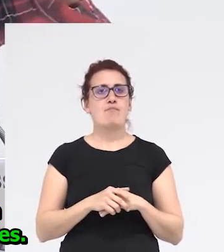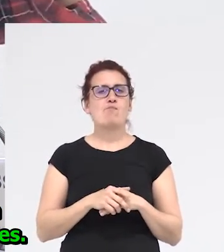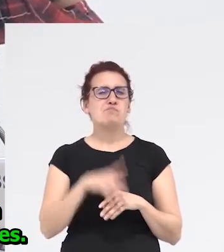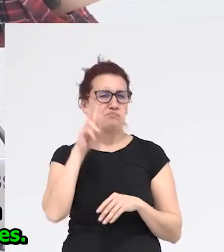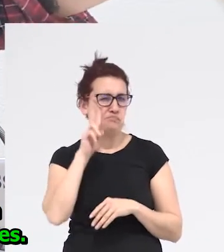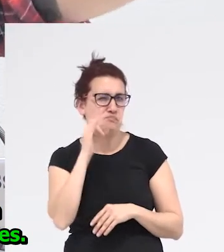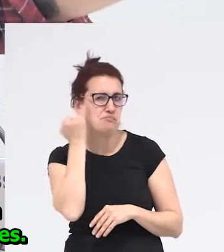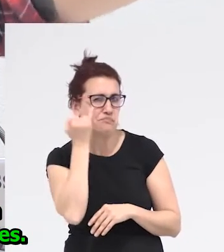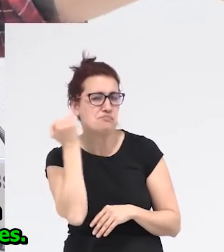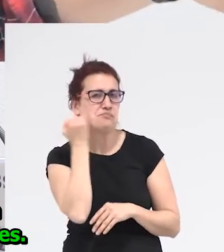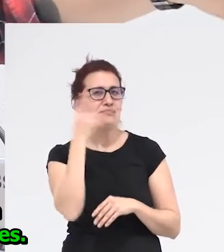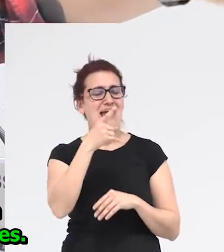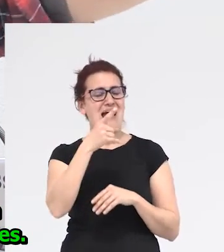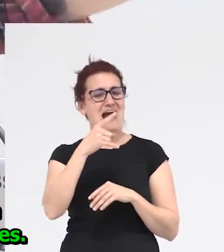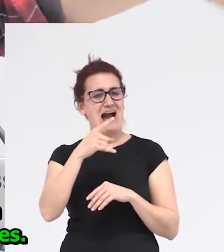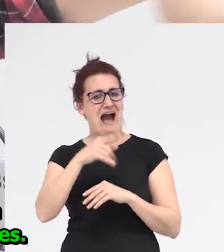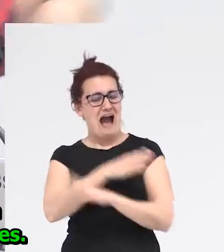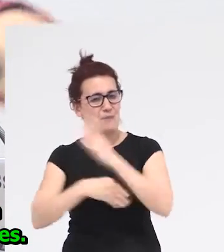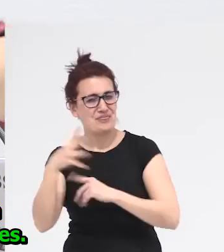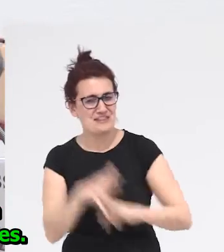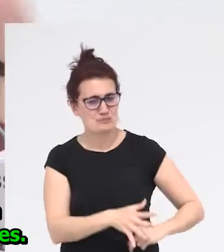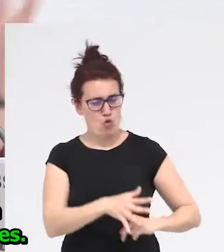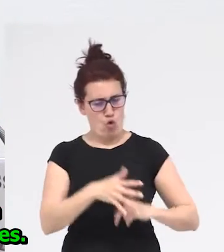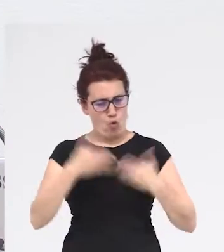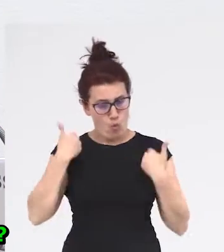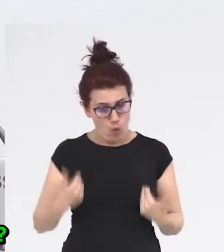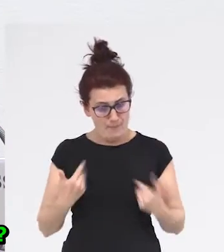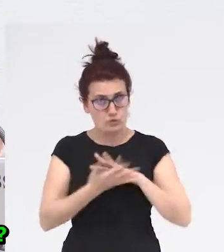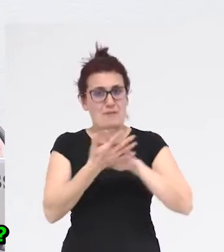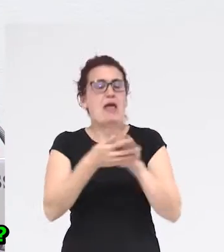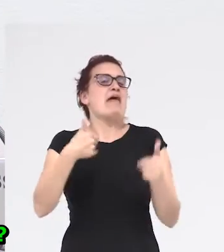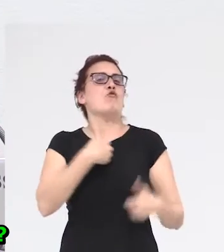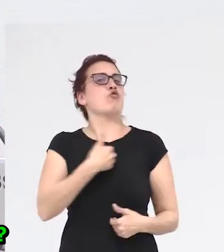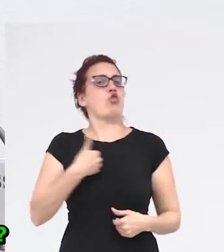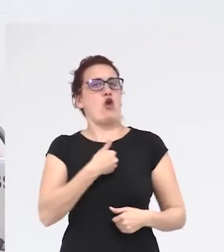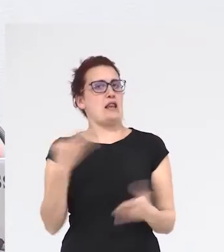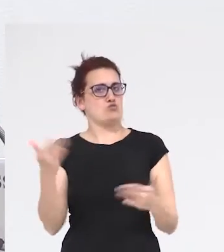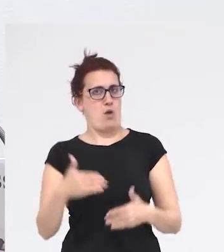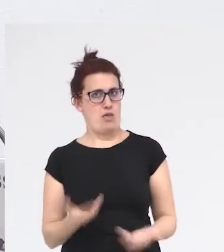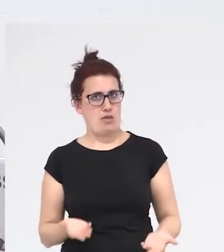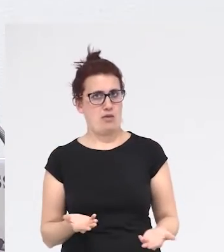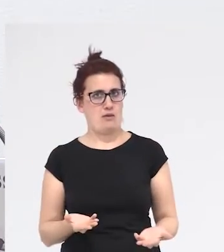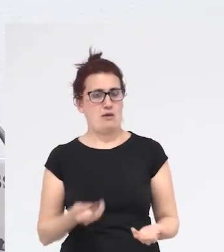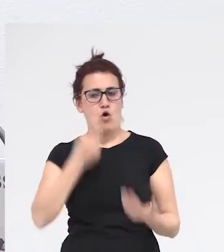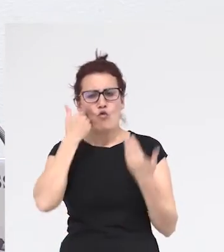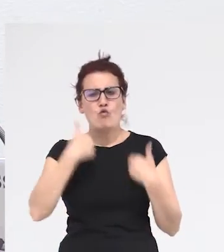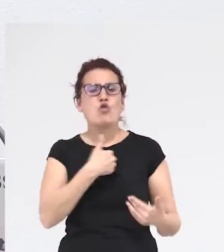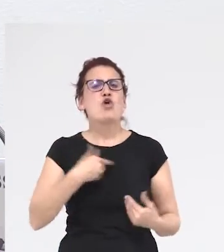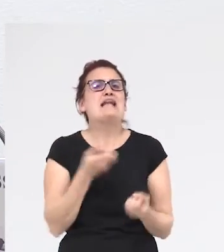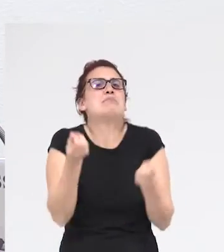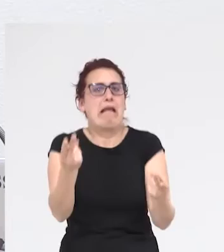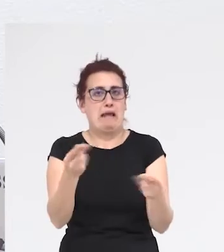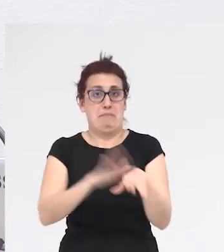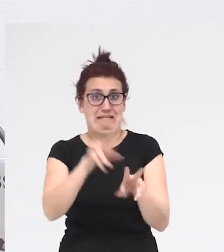Fíjense que el capacitismo habla de cuerpos que no serían funcionales. ¿No serían funcionales para qué? Bueno, no serían funcionales para el